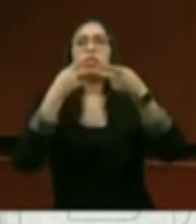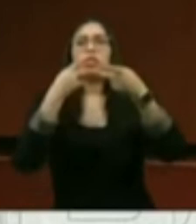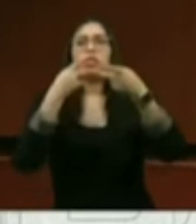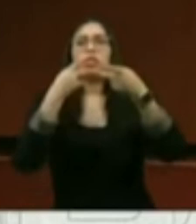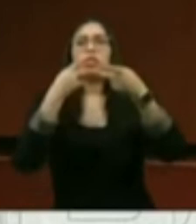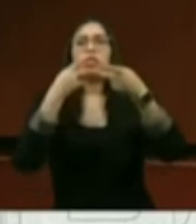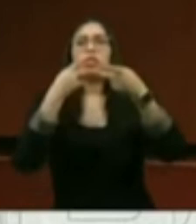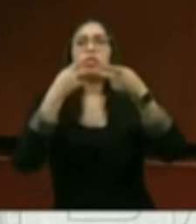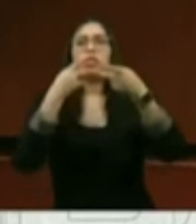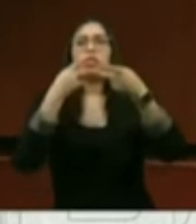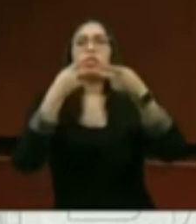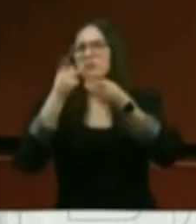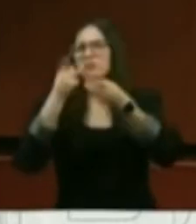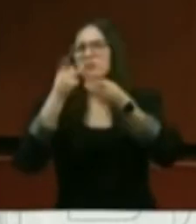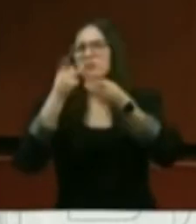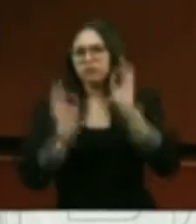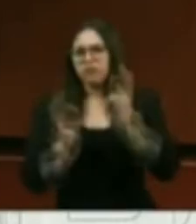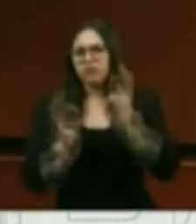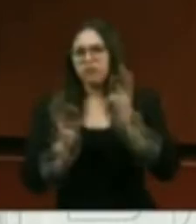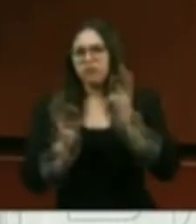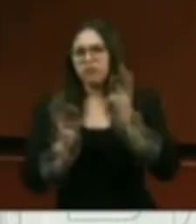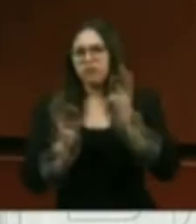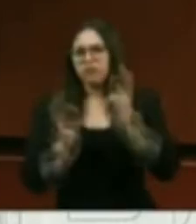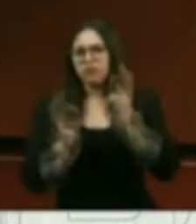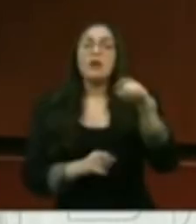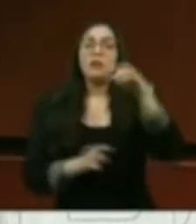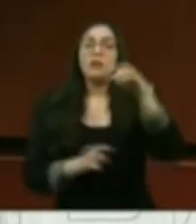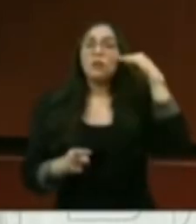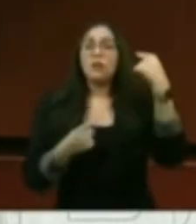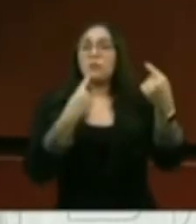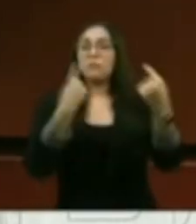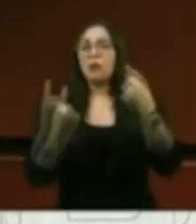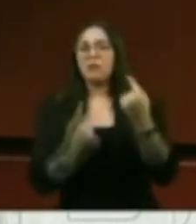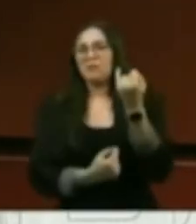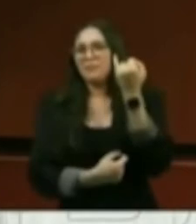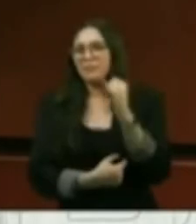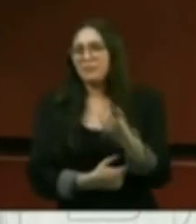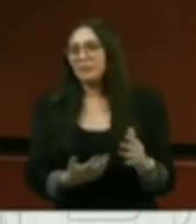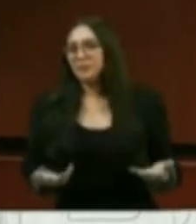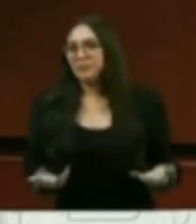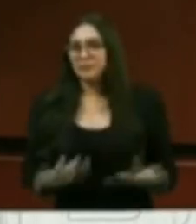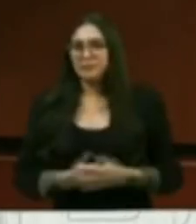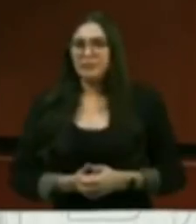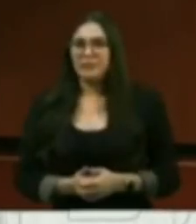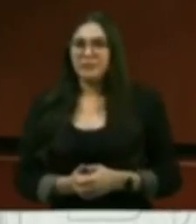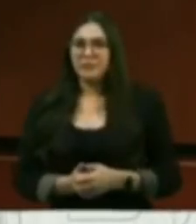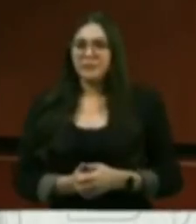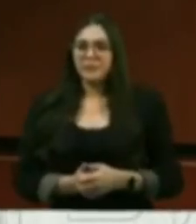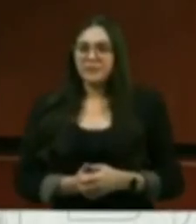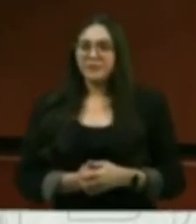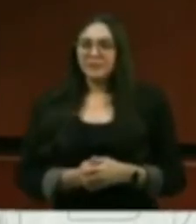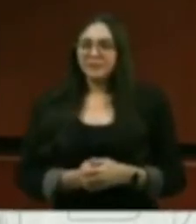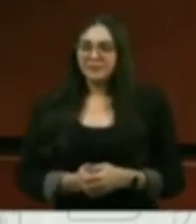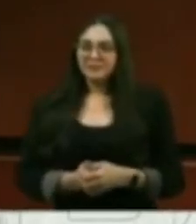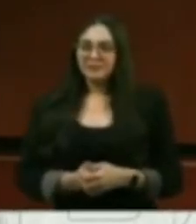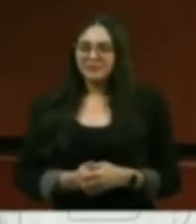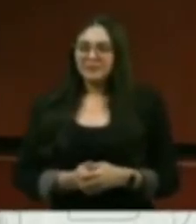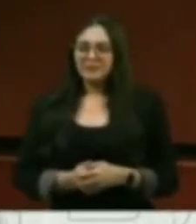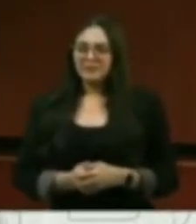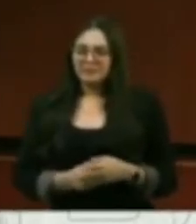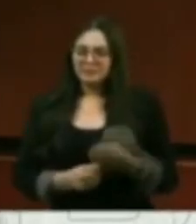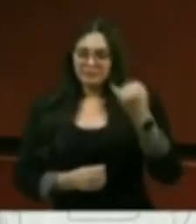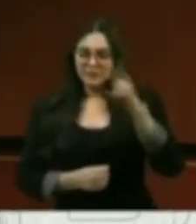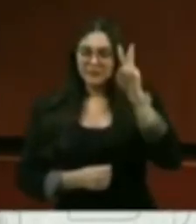hace, le llaman insultos. Lo que hay que ver, lo que hay que